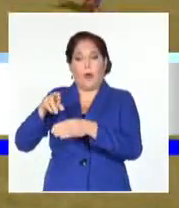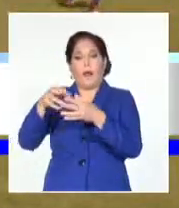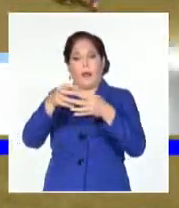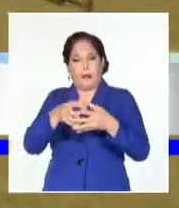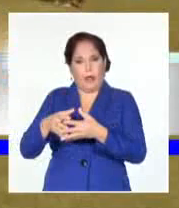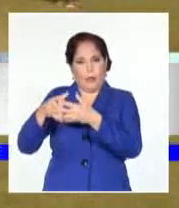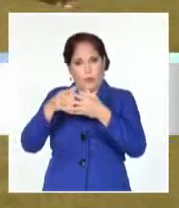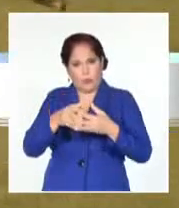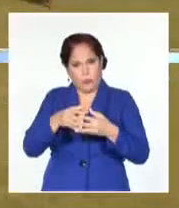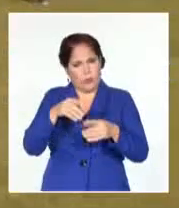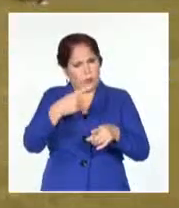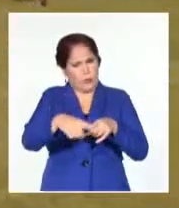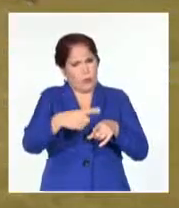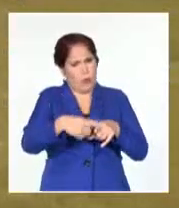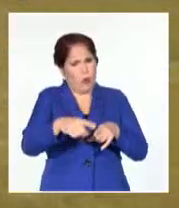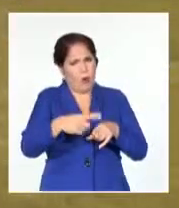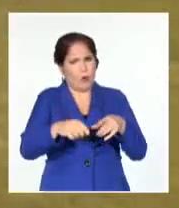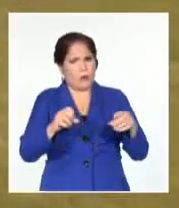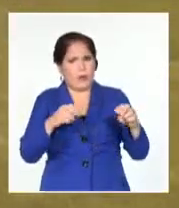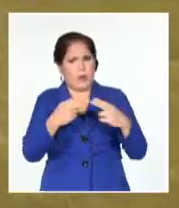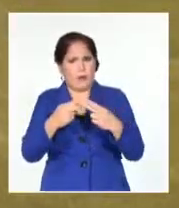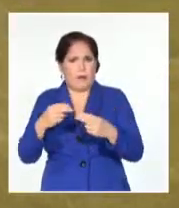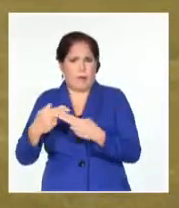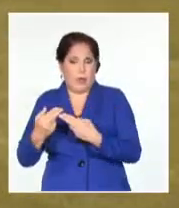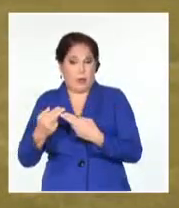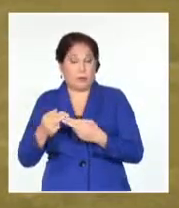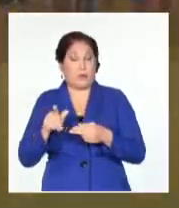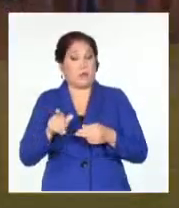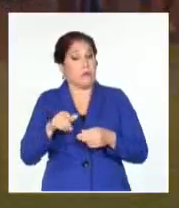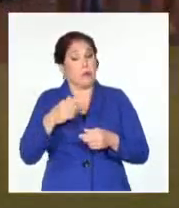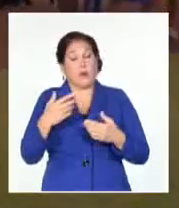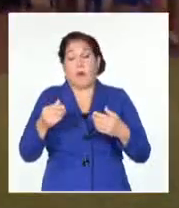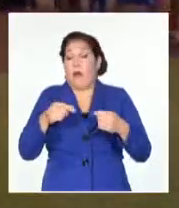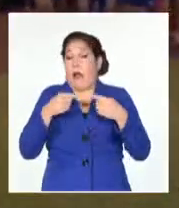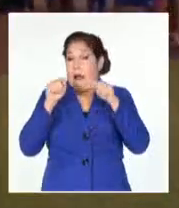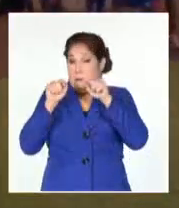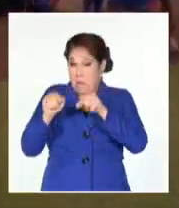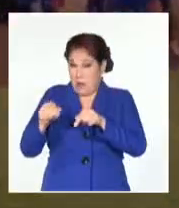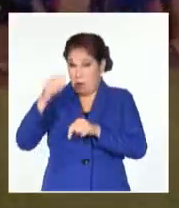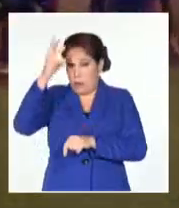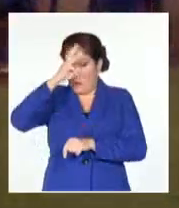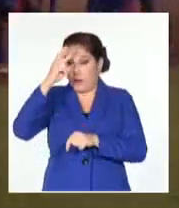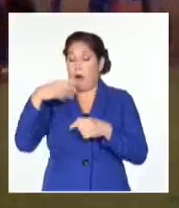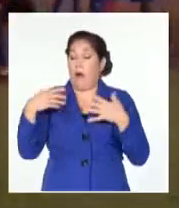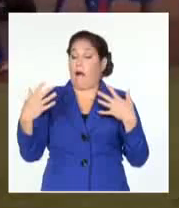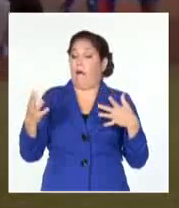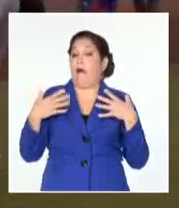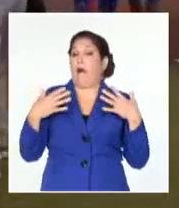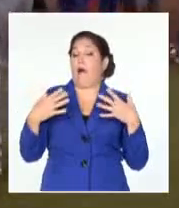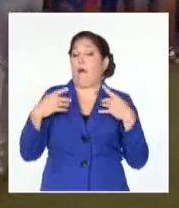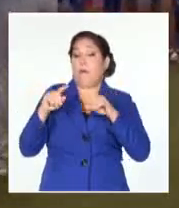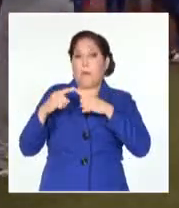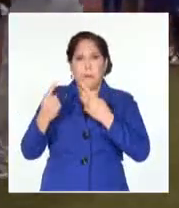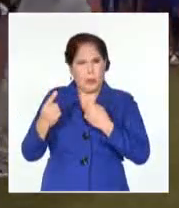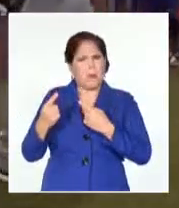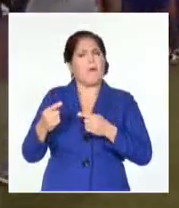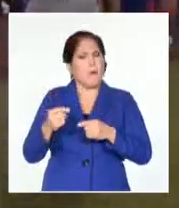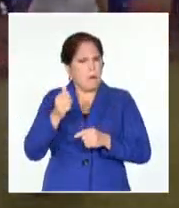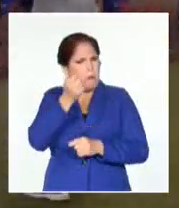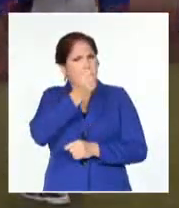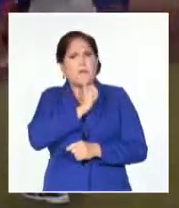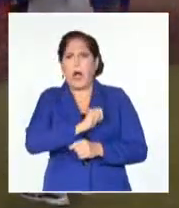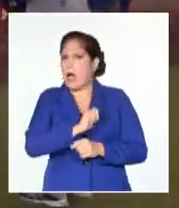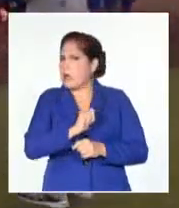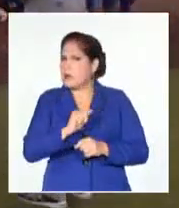Fargo Moorheads Red Hawks. El intenso calor de esta ciudad no impidió que los peloteros se adaptaran al terreno y realizaran